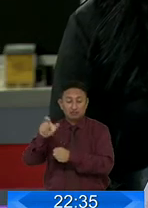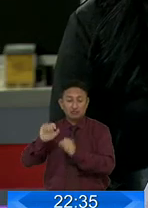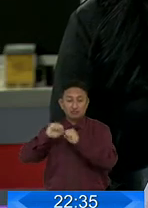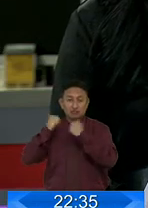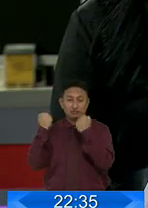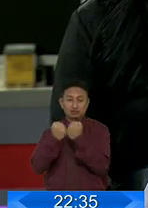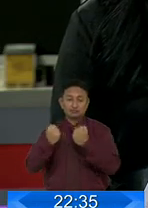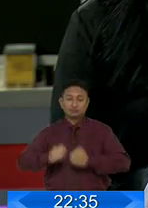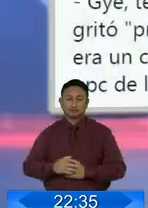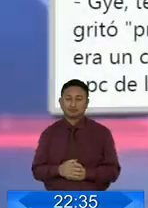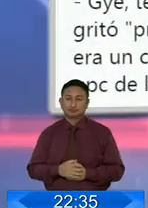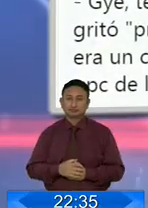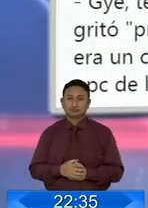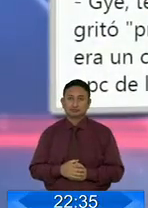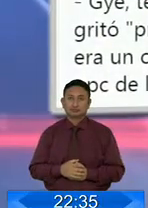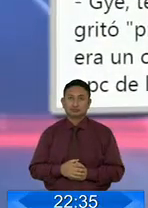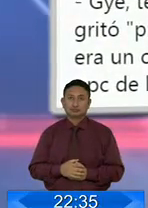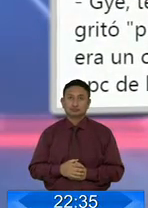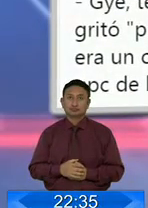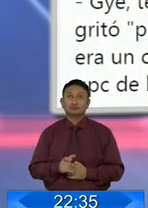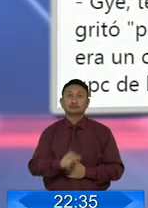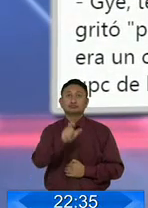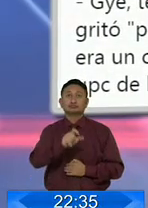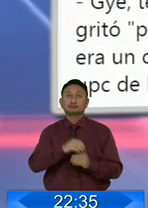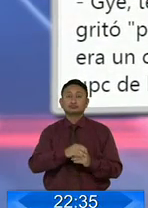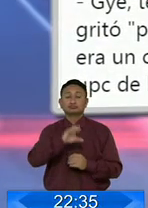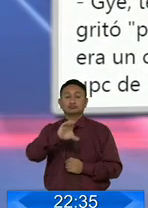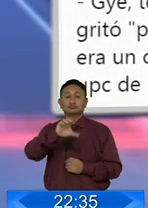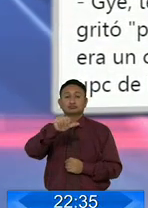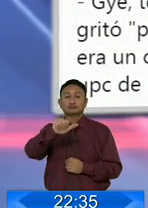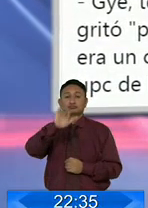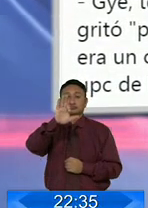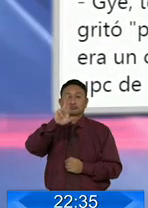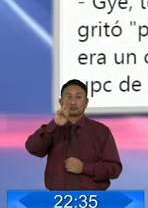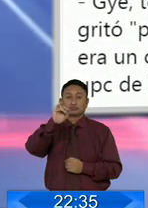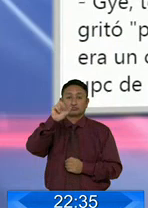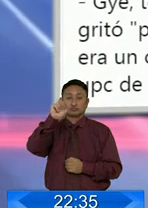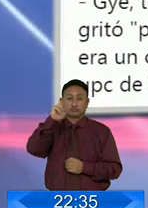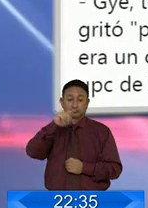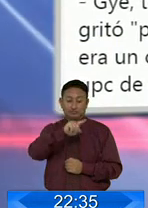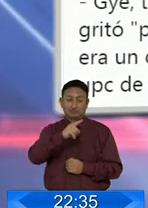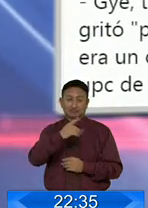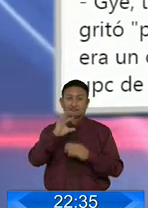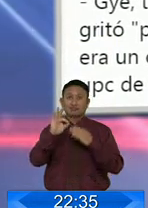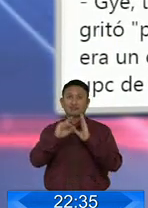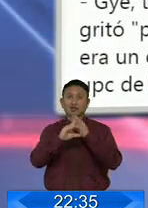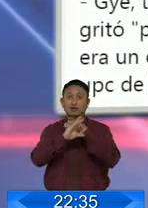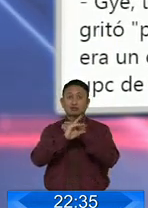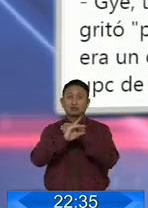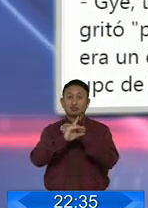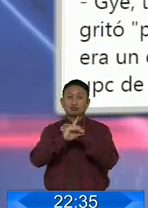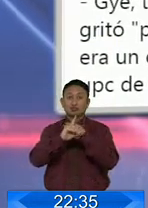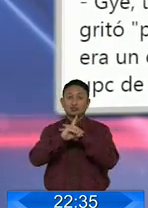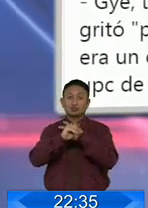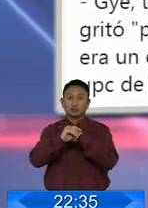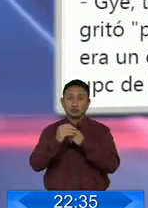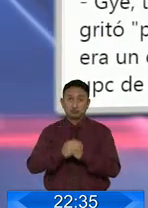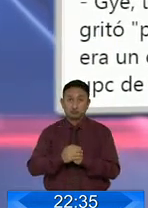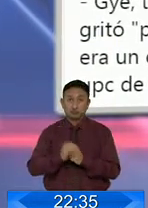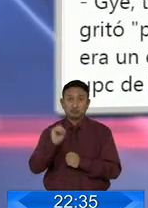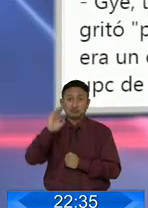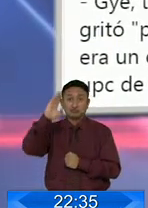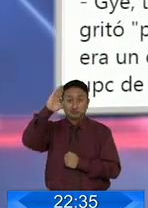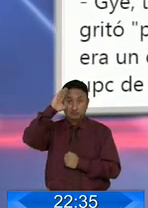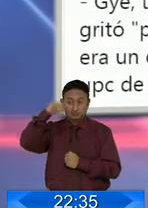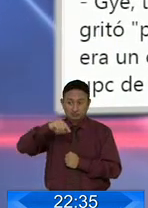sociedad. Una ciudadana de nombre Catherine Torres expresó su malestar en redes sociales debido a que un policía nacional le